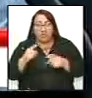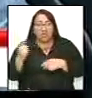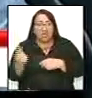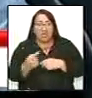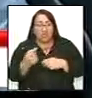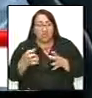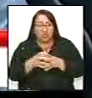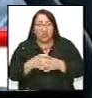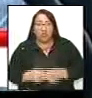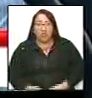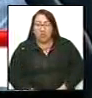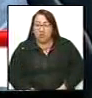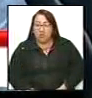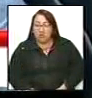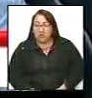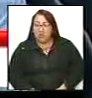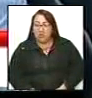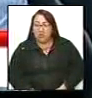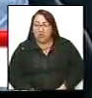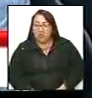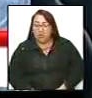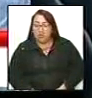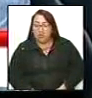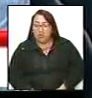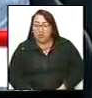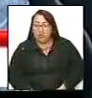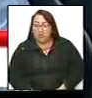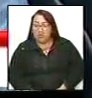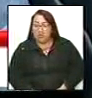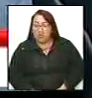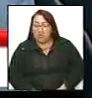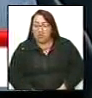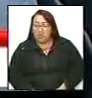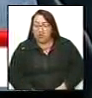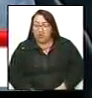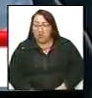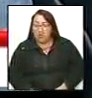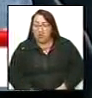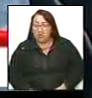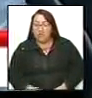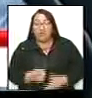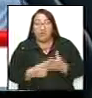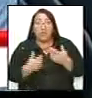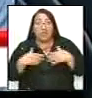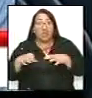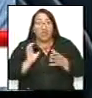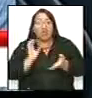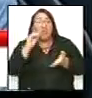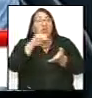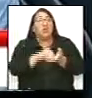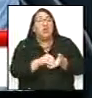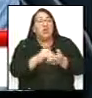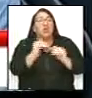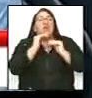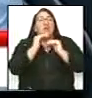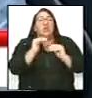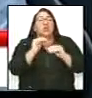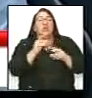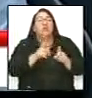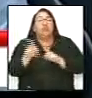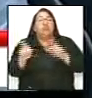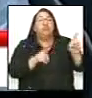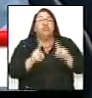distribuida de autoconsumo y que tenemos que hacer tenemos que poner un dispositivo de restricción de inyección